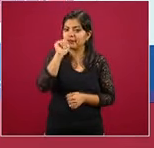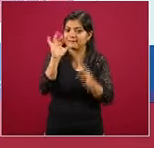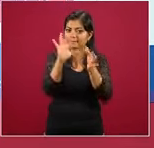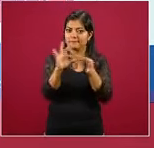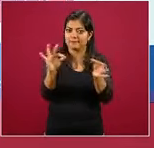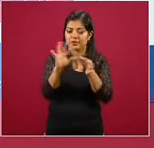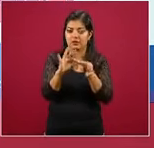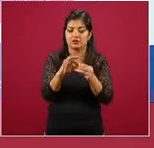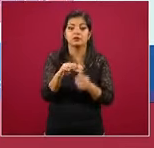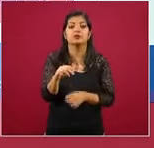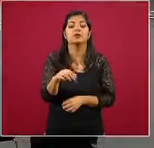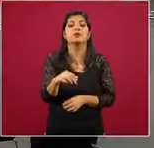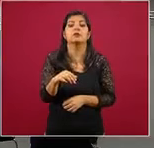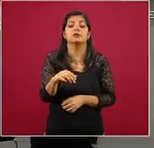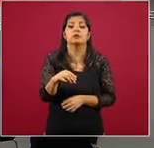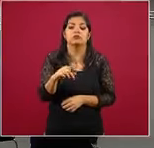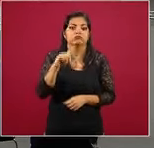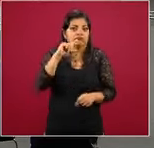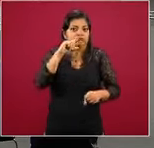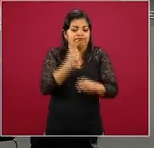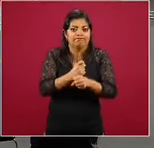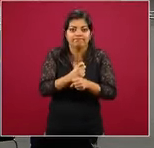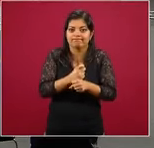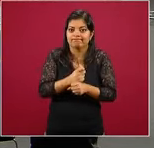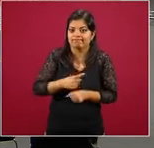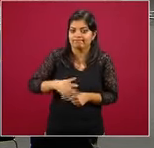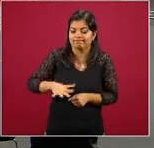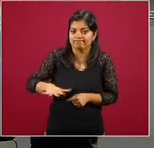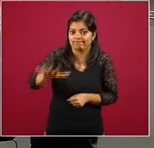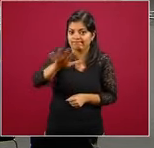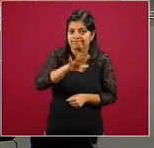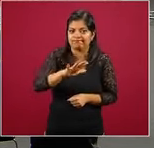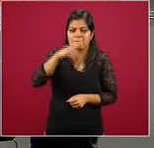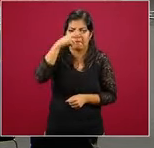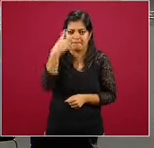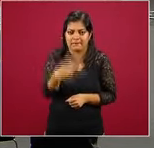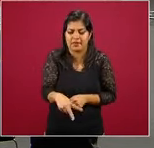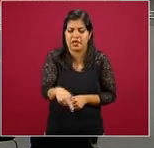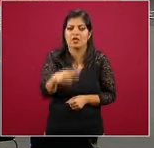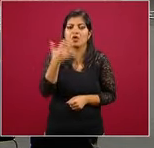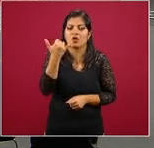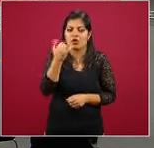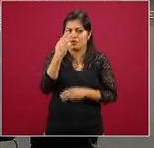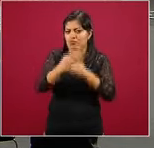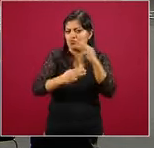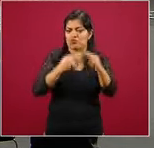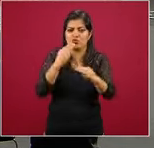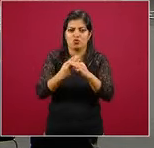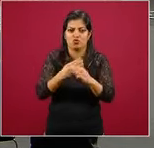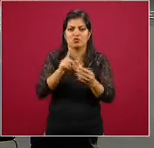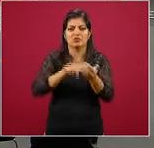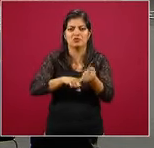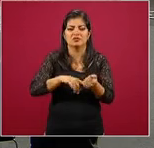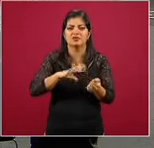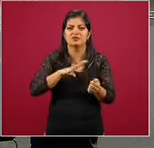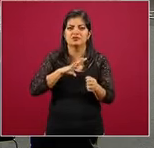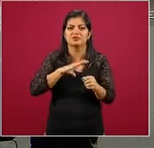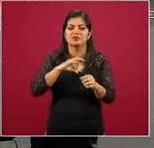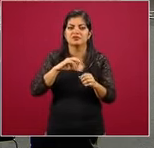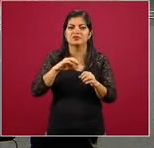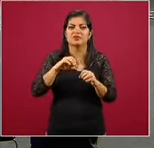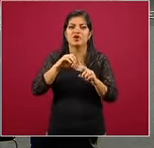es común que los medios de comunicación en México y en el mundo entero, es común incluso que las organizaciones mundiales